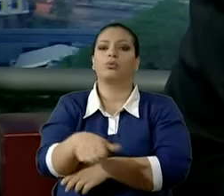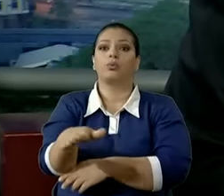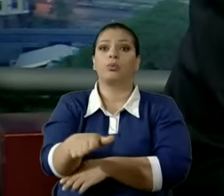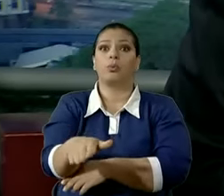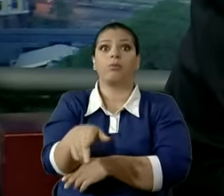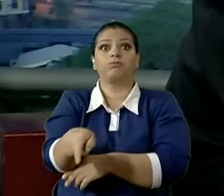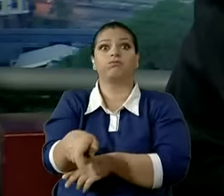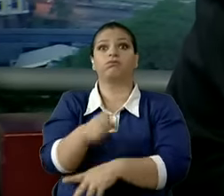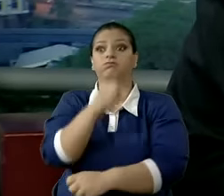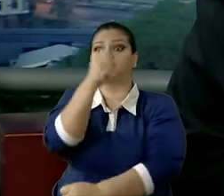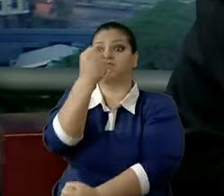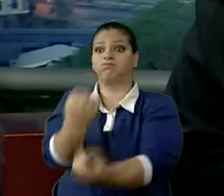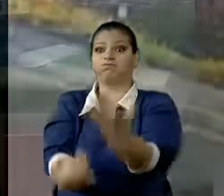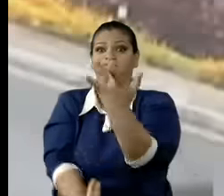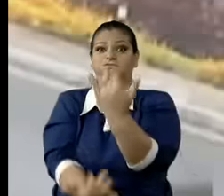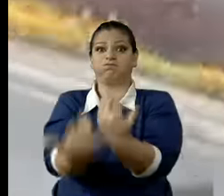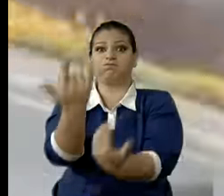Veamos.